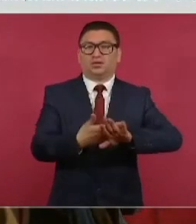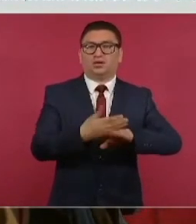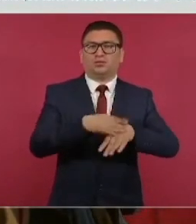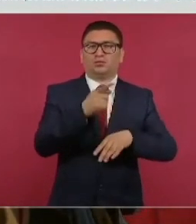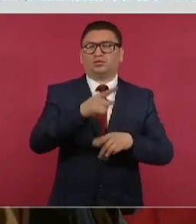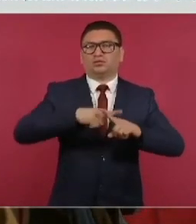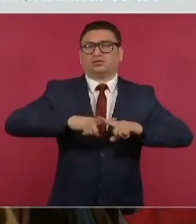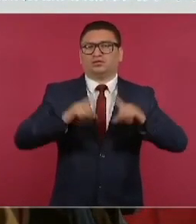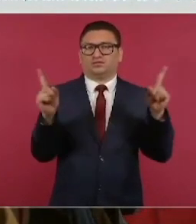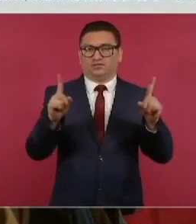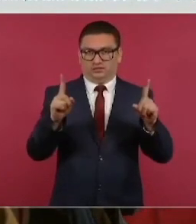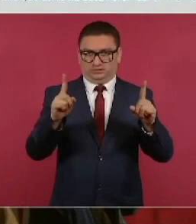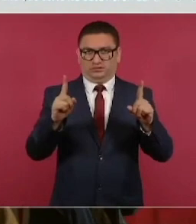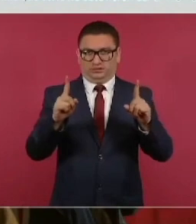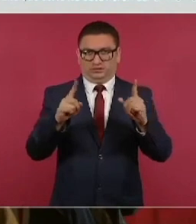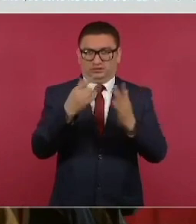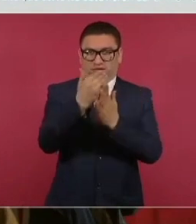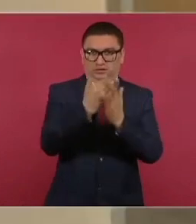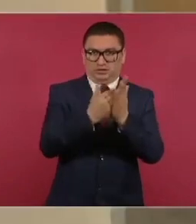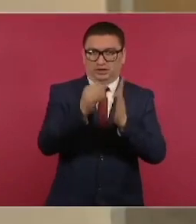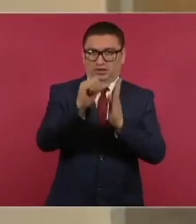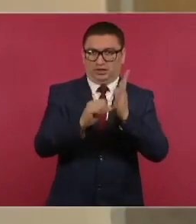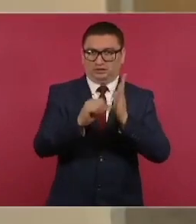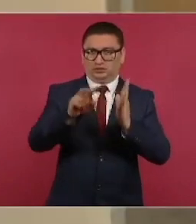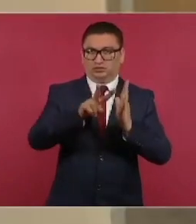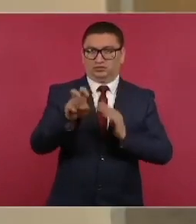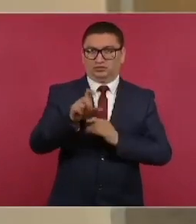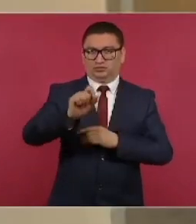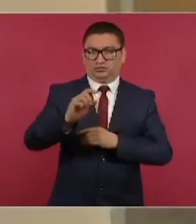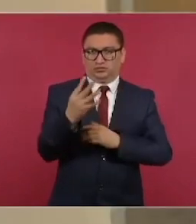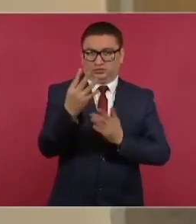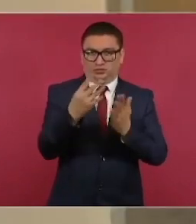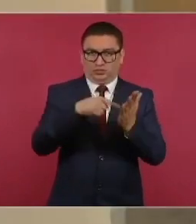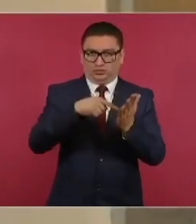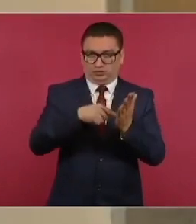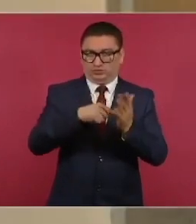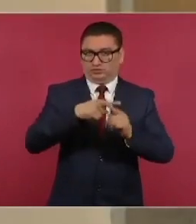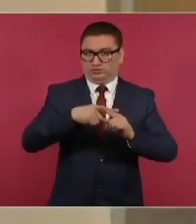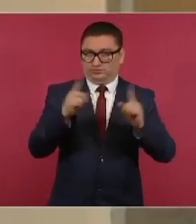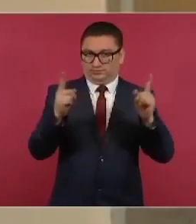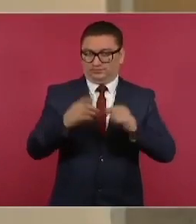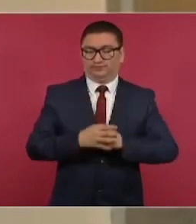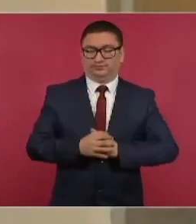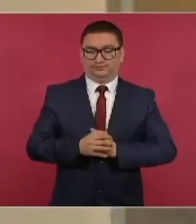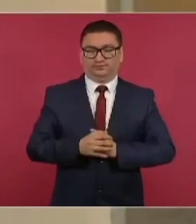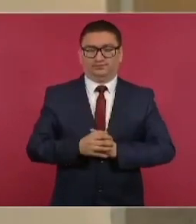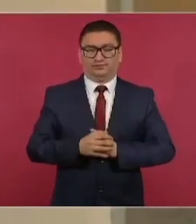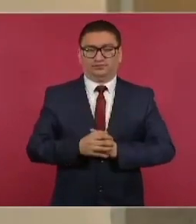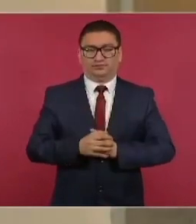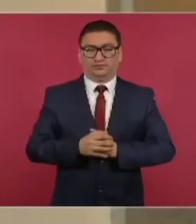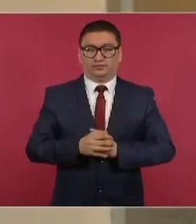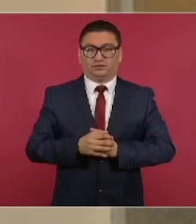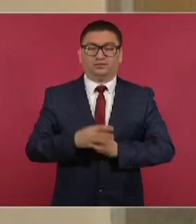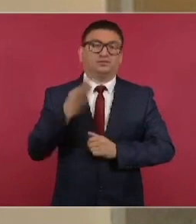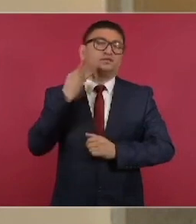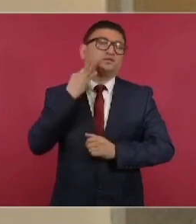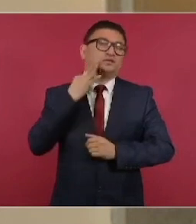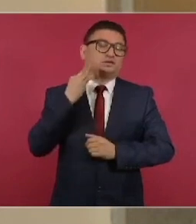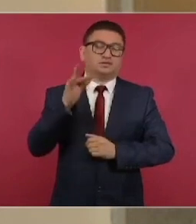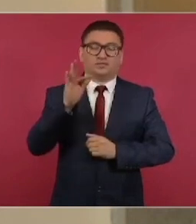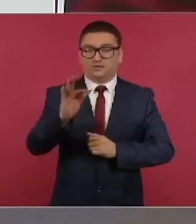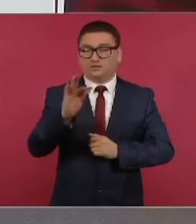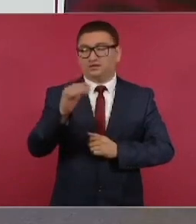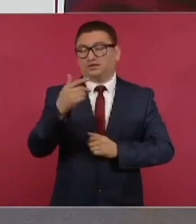distinta a lo que establece el artículo 224 del Código Penal Federal aquí la fiscalía general de la